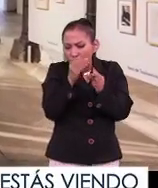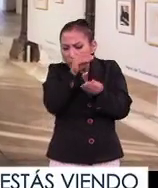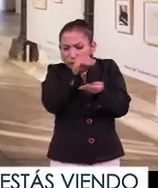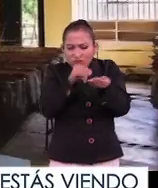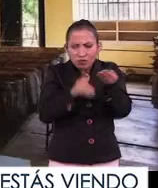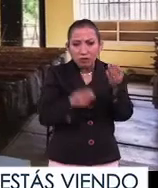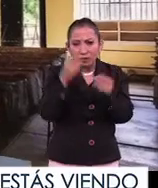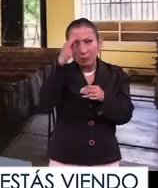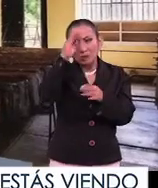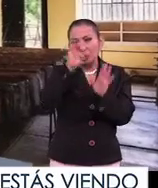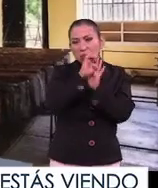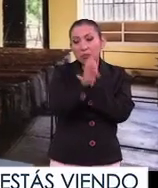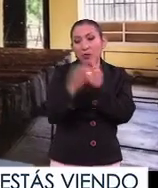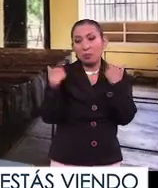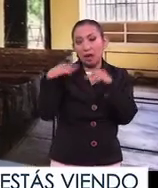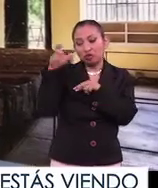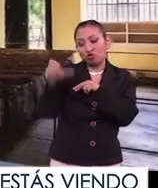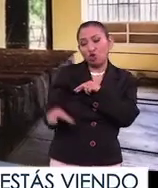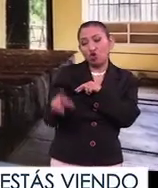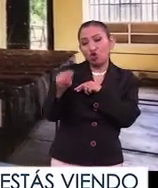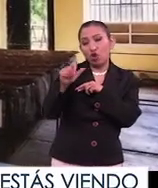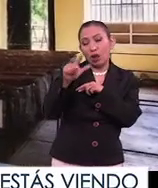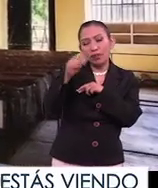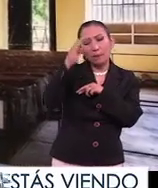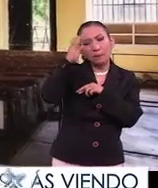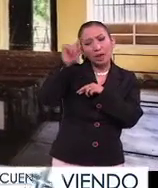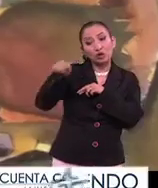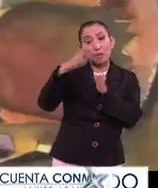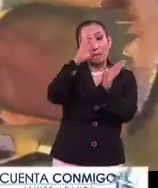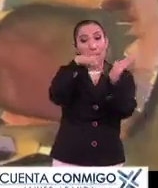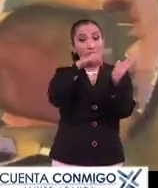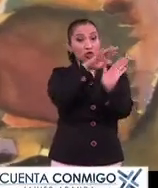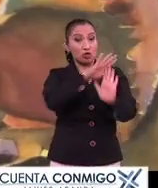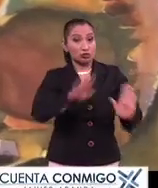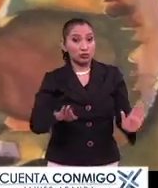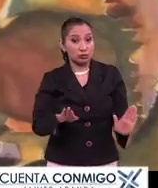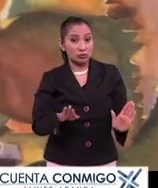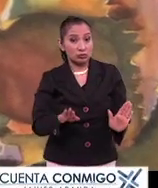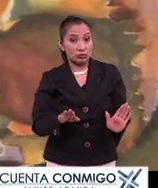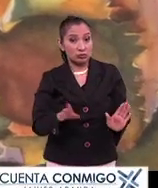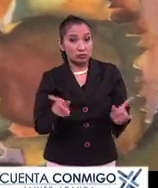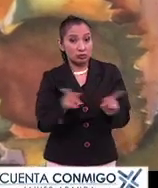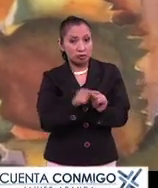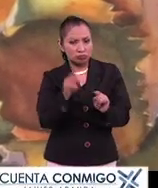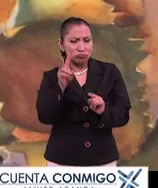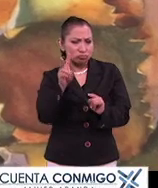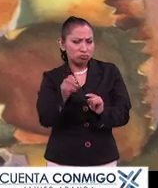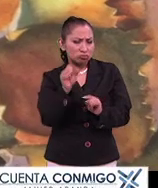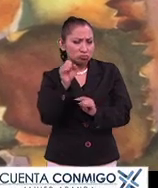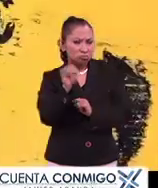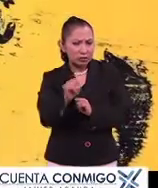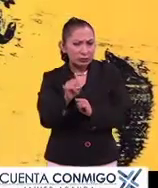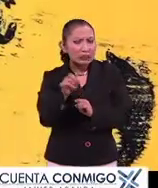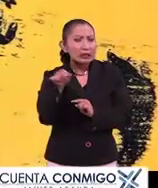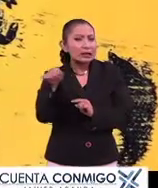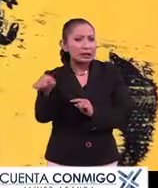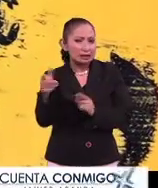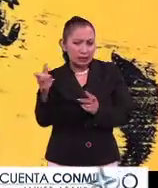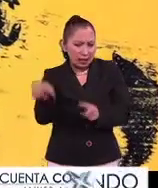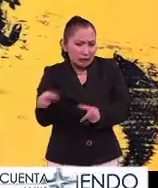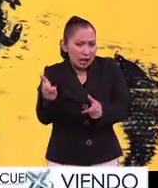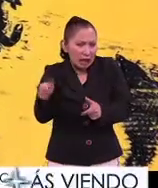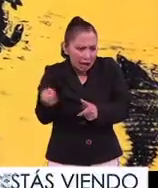Uno puede pensar en el maestro Toledo y pensar en un pintor, ¿no? Que efectivamente así